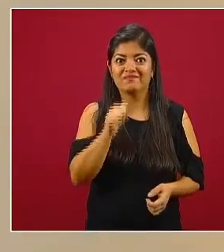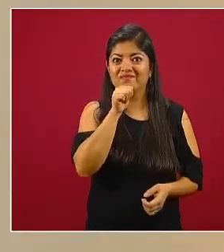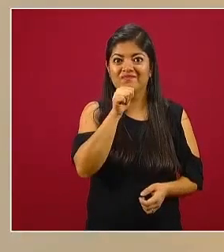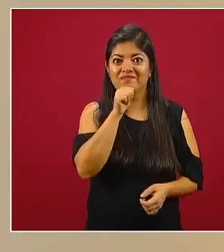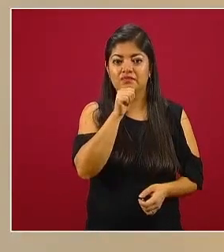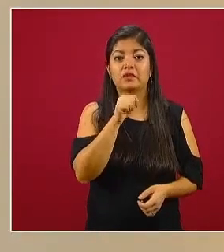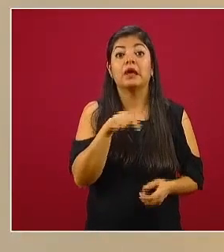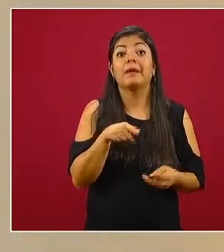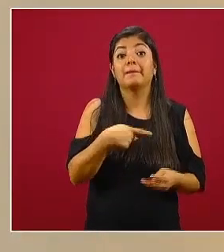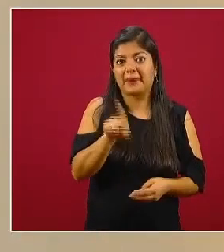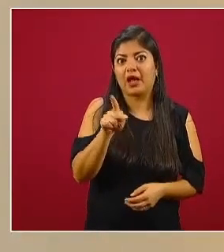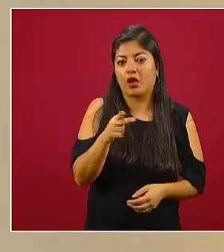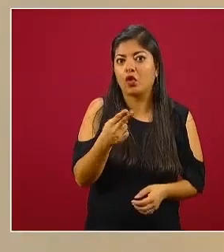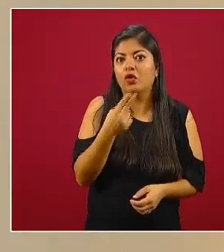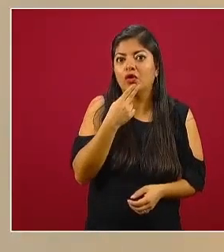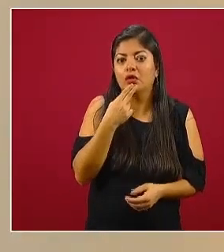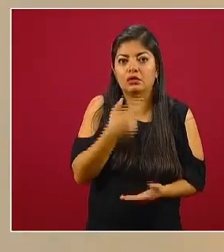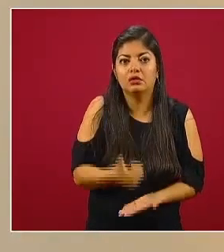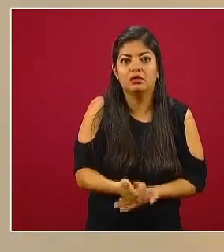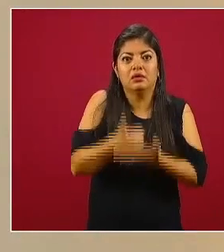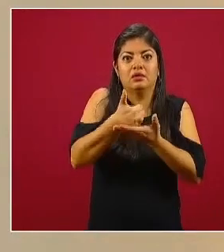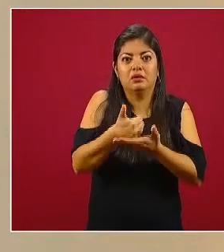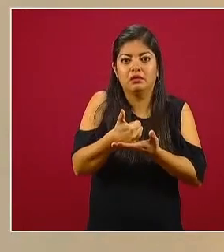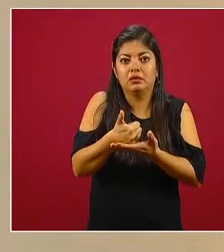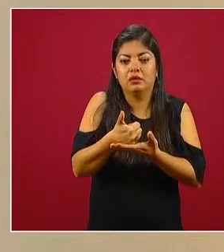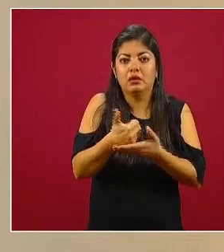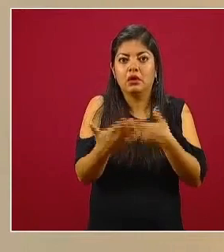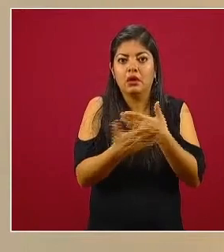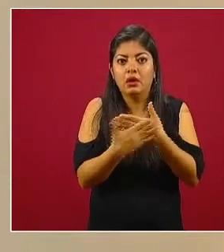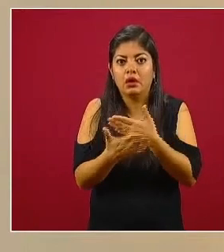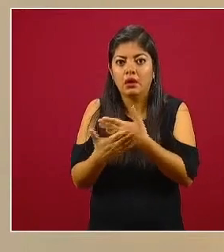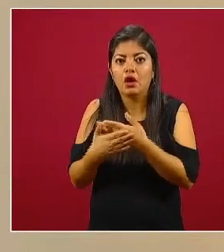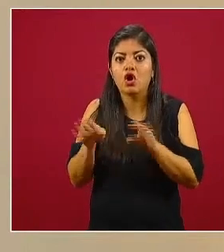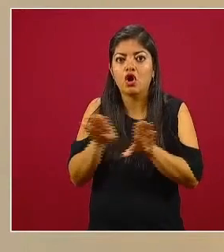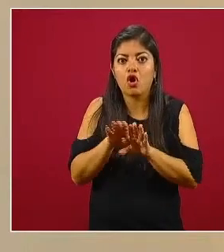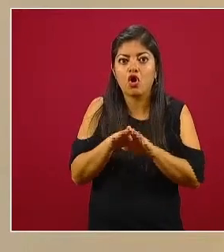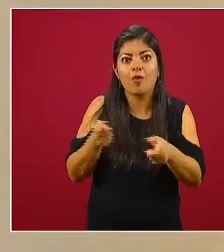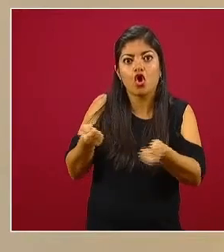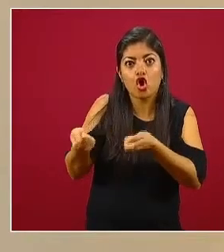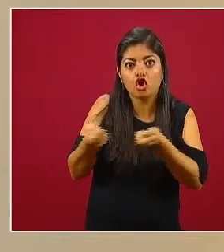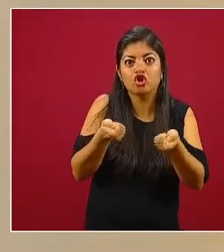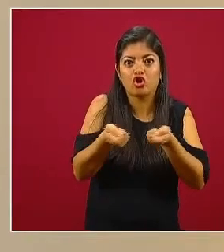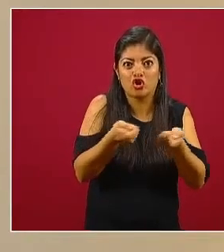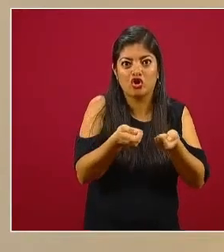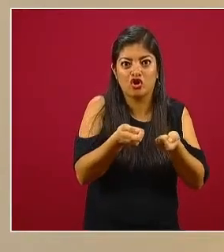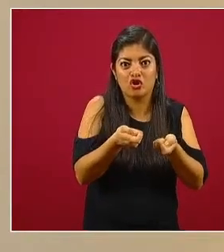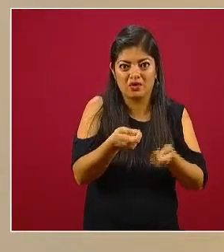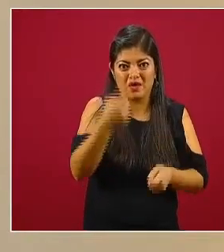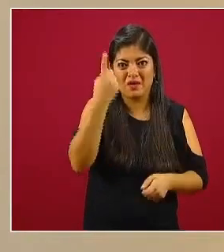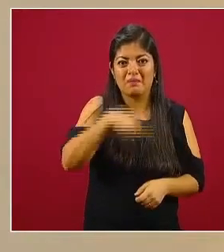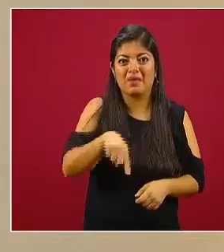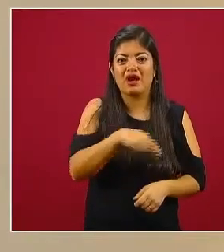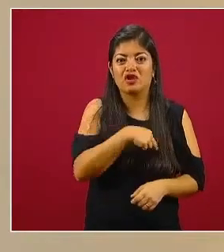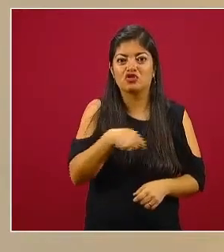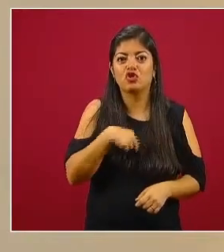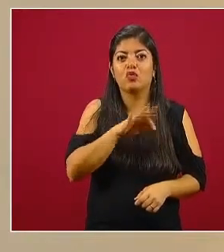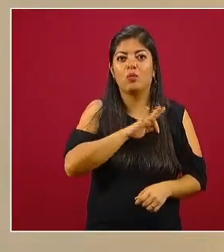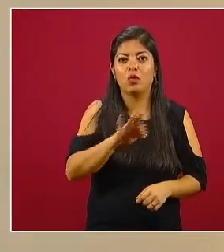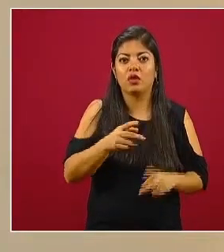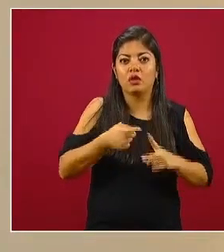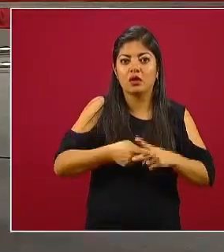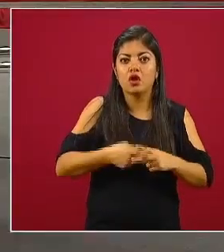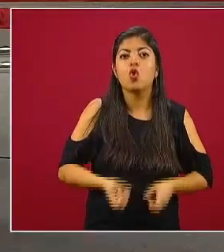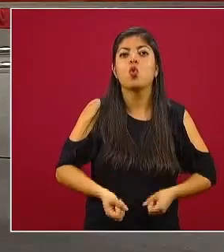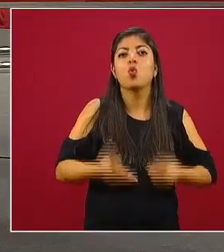son instrumentos muy útiles y lo han sido en esta gestión para poder ir prediciendo, hasta cierto